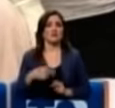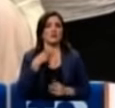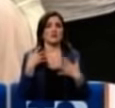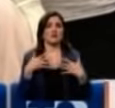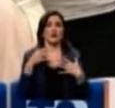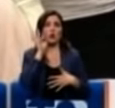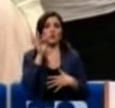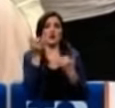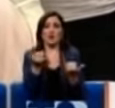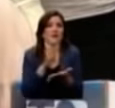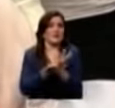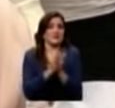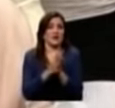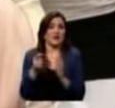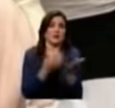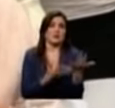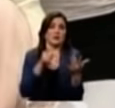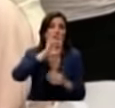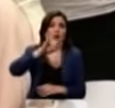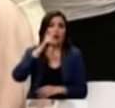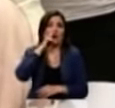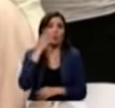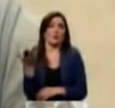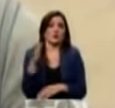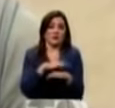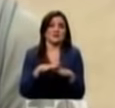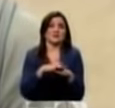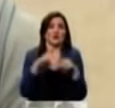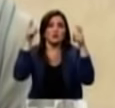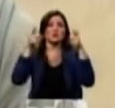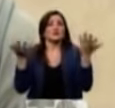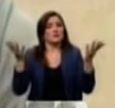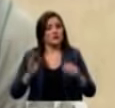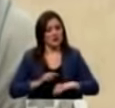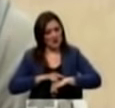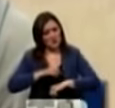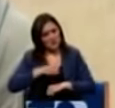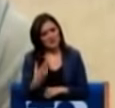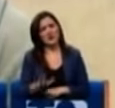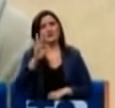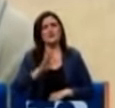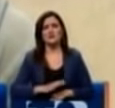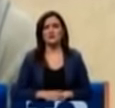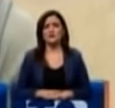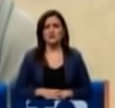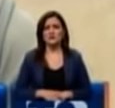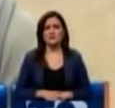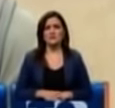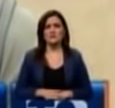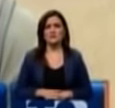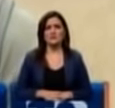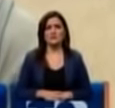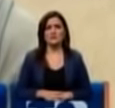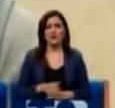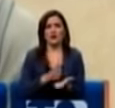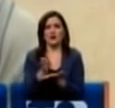esperar hasta junio que van a dar los de bachillerato que recién se van a graduar. Estamos perdiendo el tiempo porque ya mismo pienso que ya va a salir